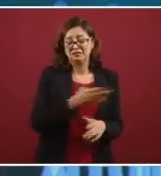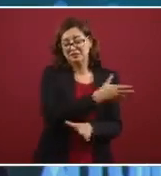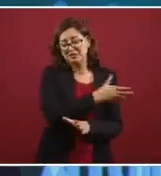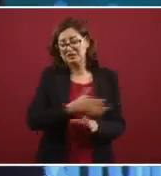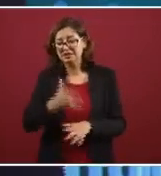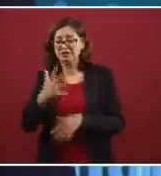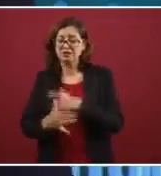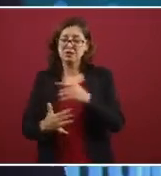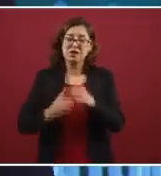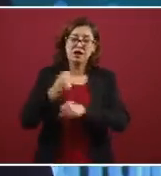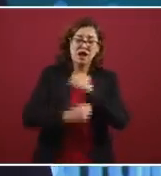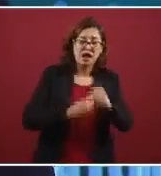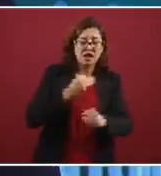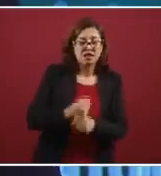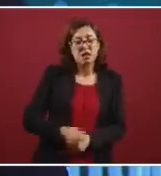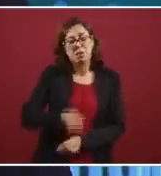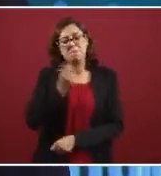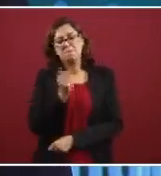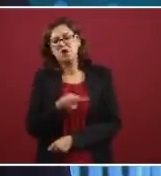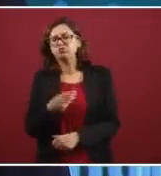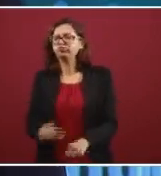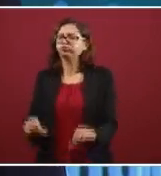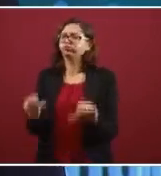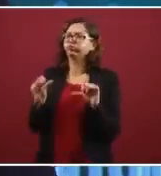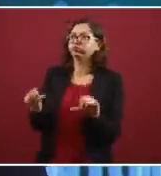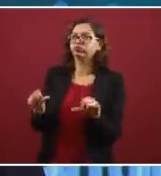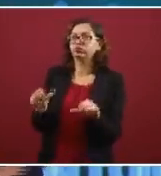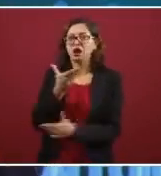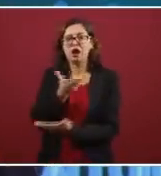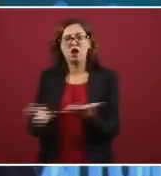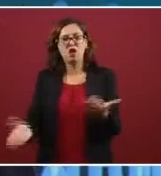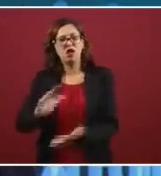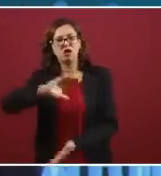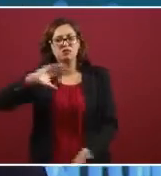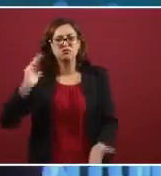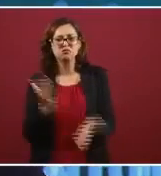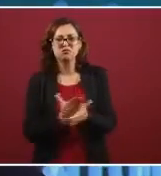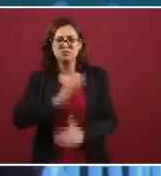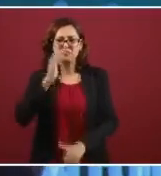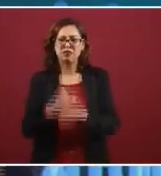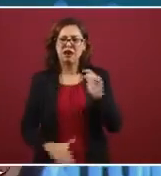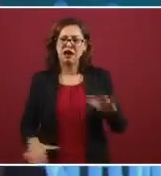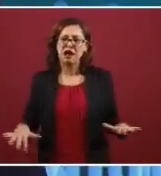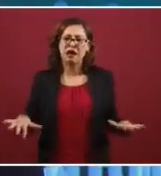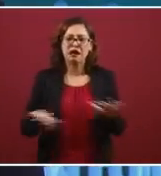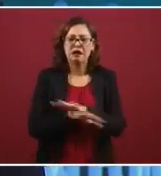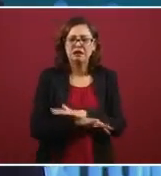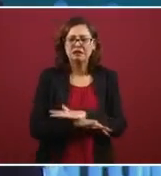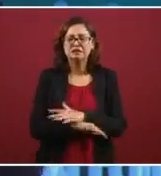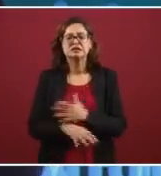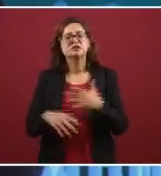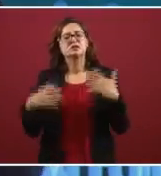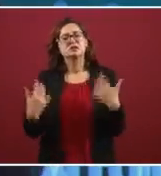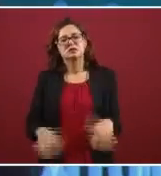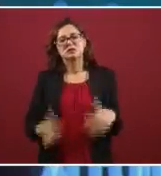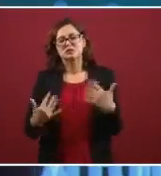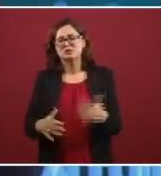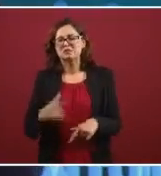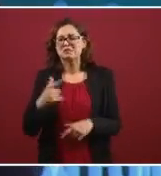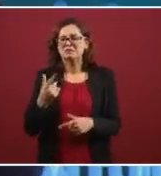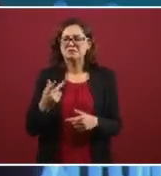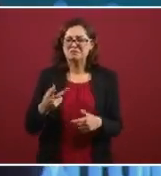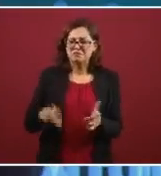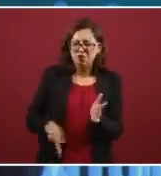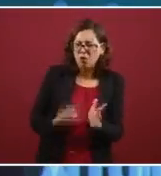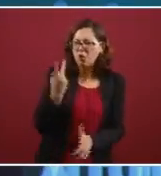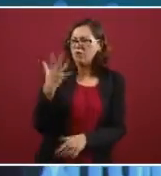cinco siglos, de privilegios. Y este cambio tiene una sincronía con una acumulación de demandas que lleva a